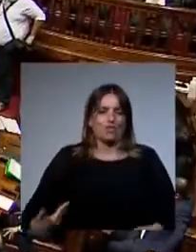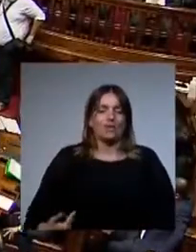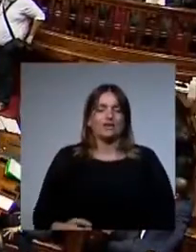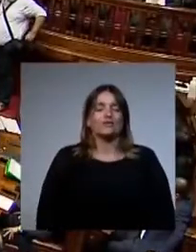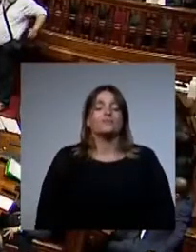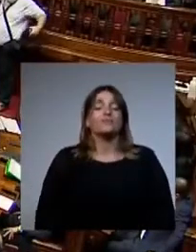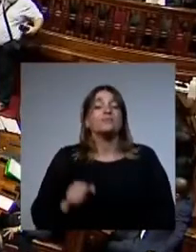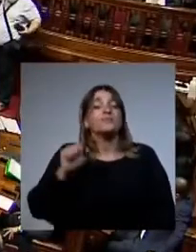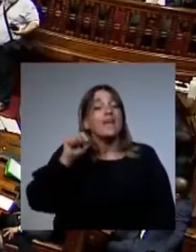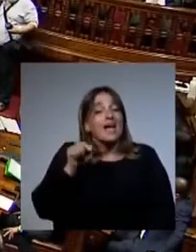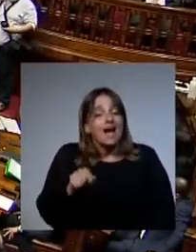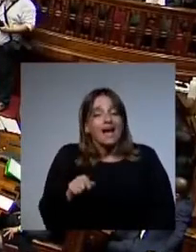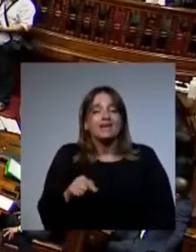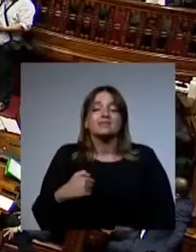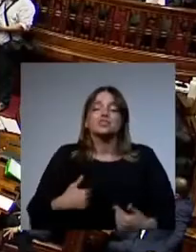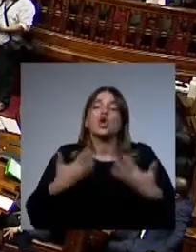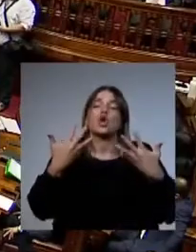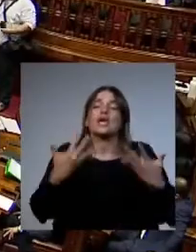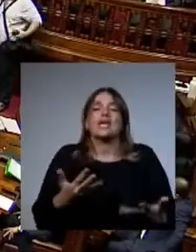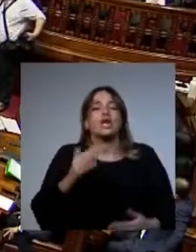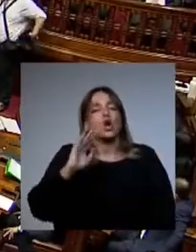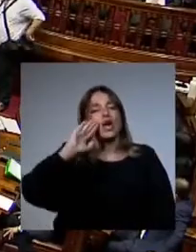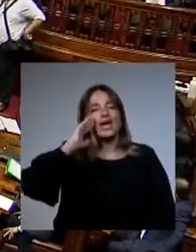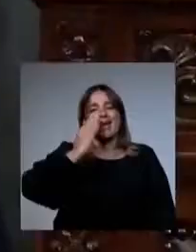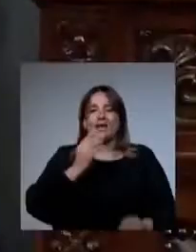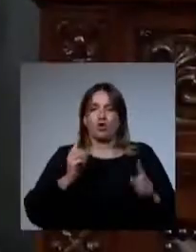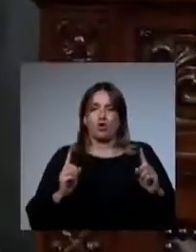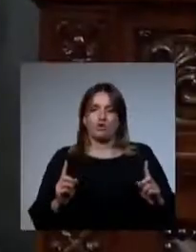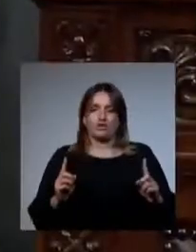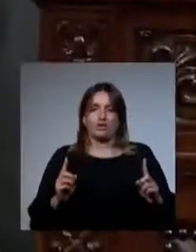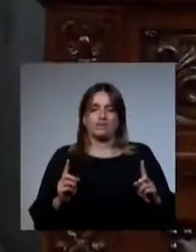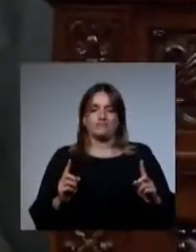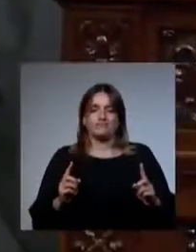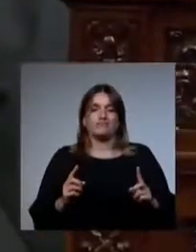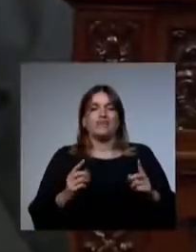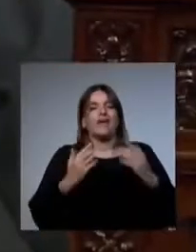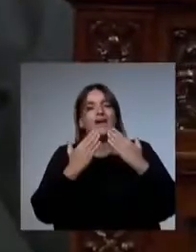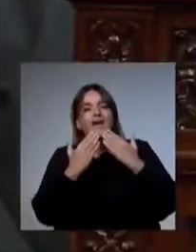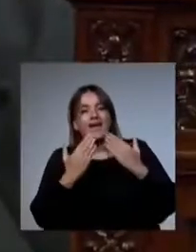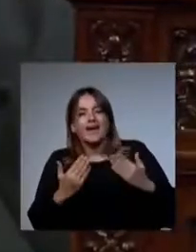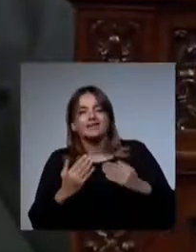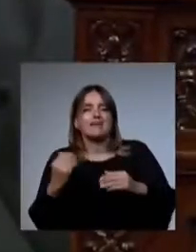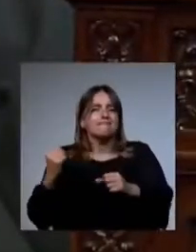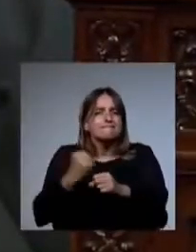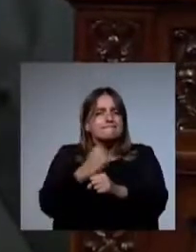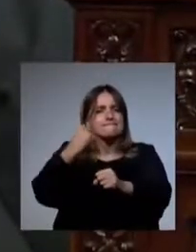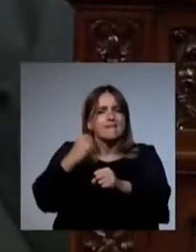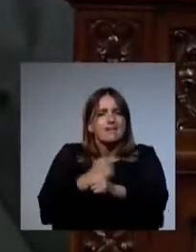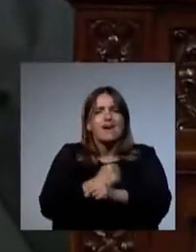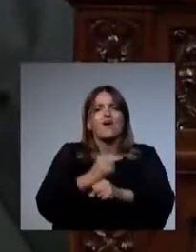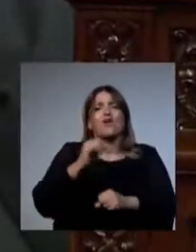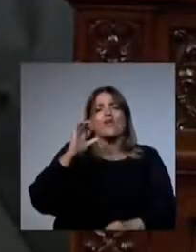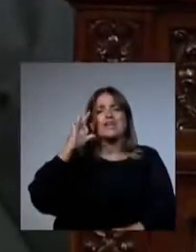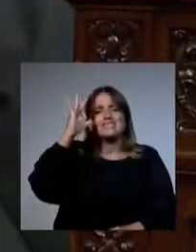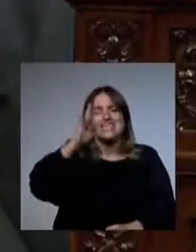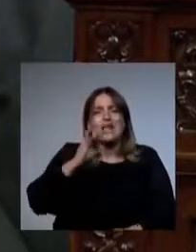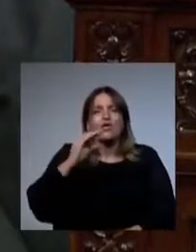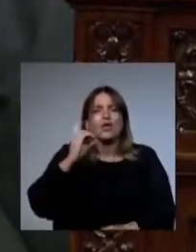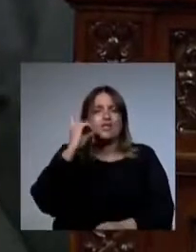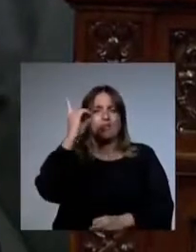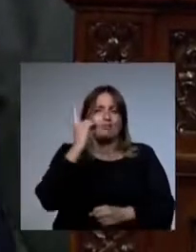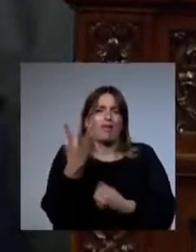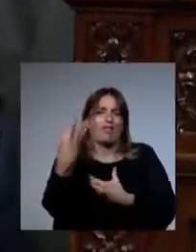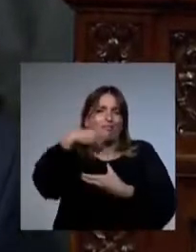Fue así, y quiero reconocerlo acá, que gracias al gran trabajo de los legisladores de la coalición,